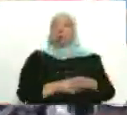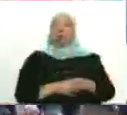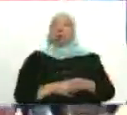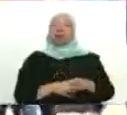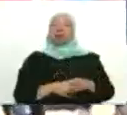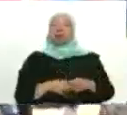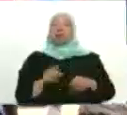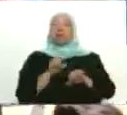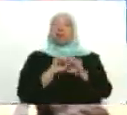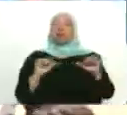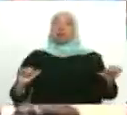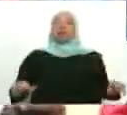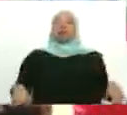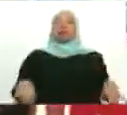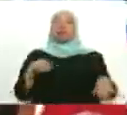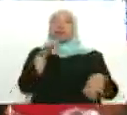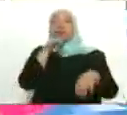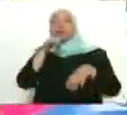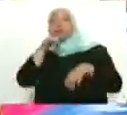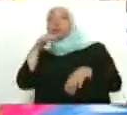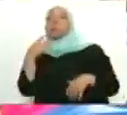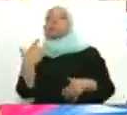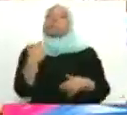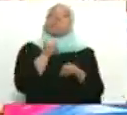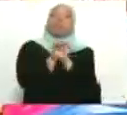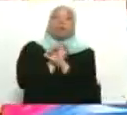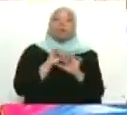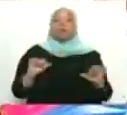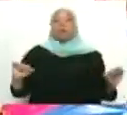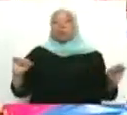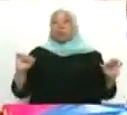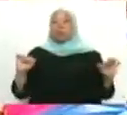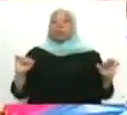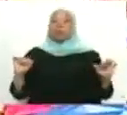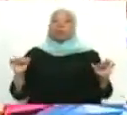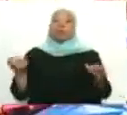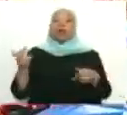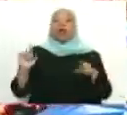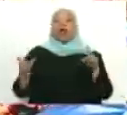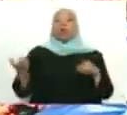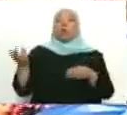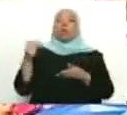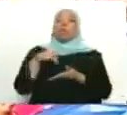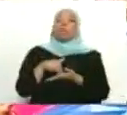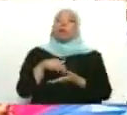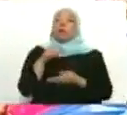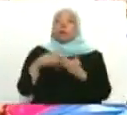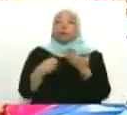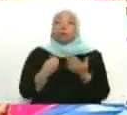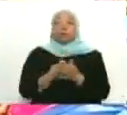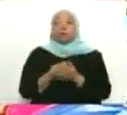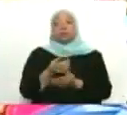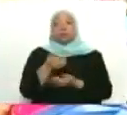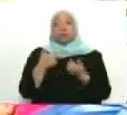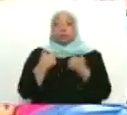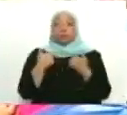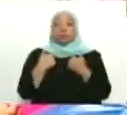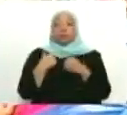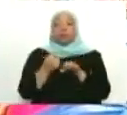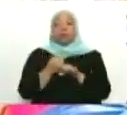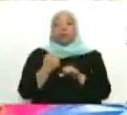hizo imposible que nos pudiéramos parar en algún lado. Yo todavía tengo los efectos de la